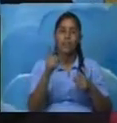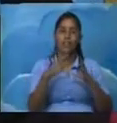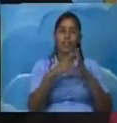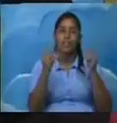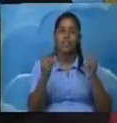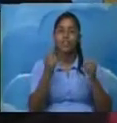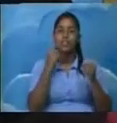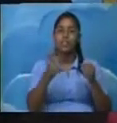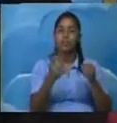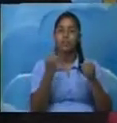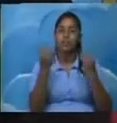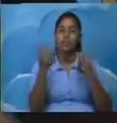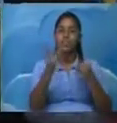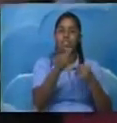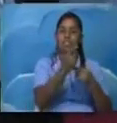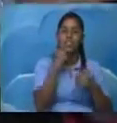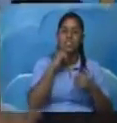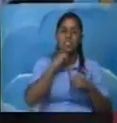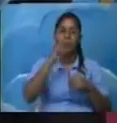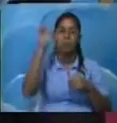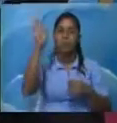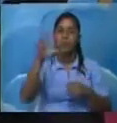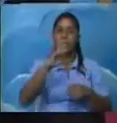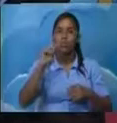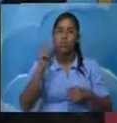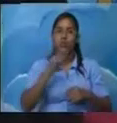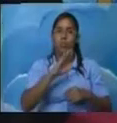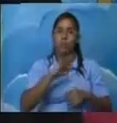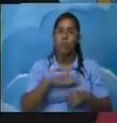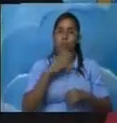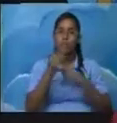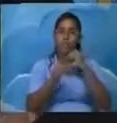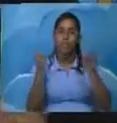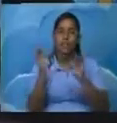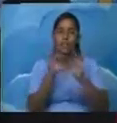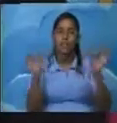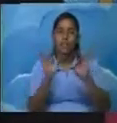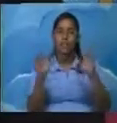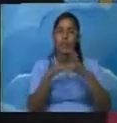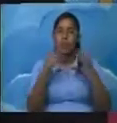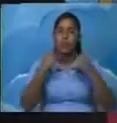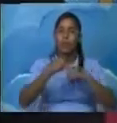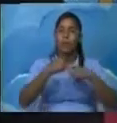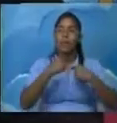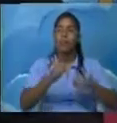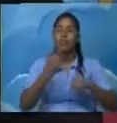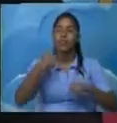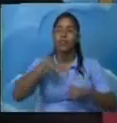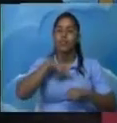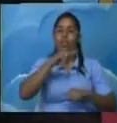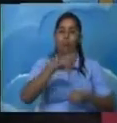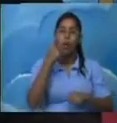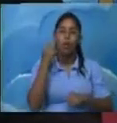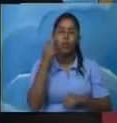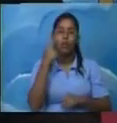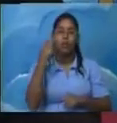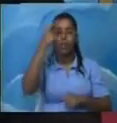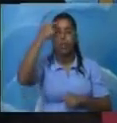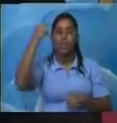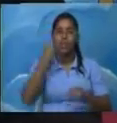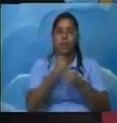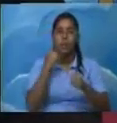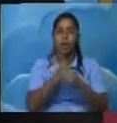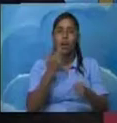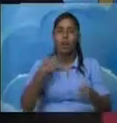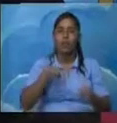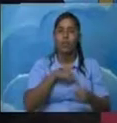mucha gente cree que no, ese es pastor, ese no puede hacer nada, ese no puede barrer el templo, no puede. Nosotros estamos acostumbrados a trabajar con nuestras manos.